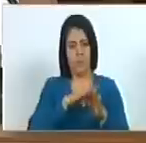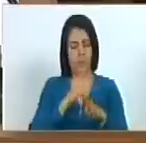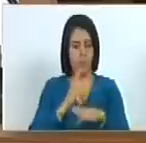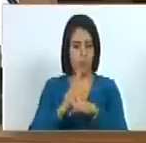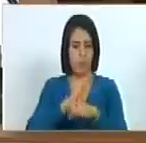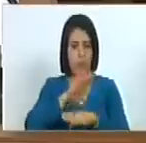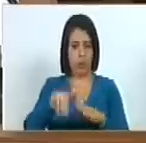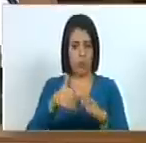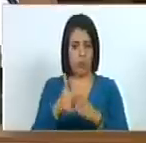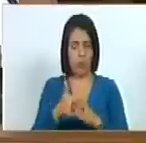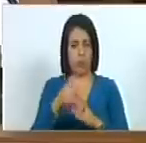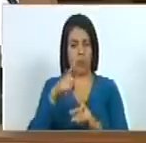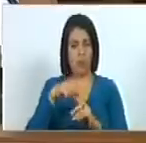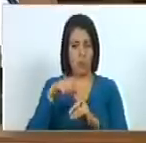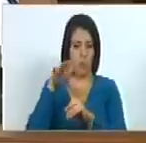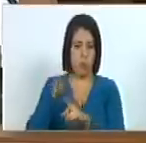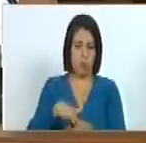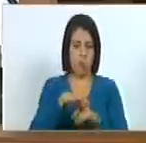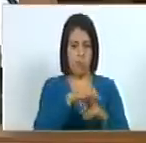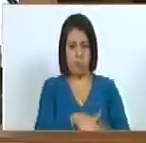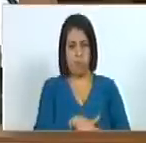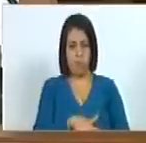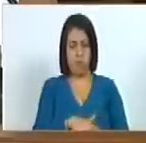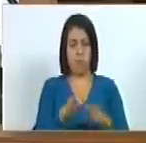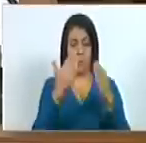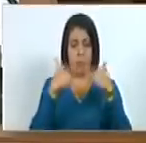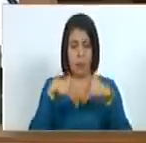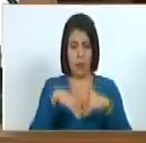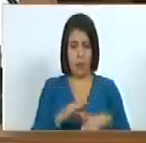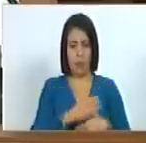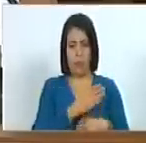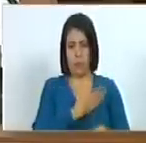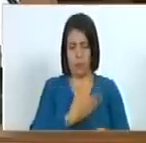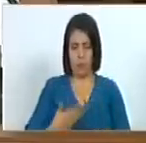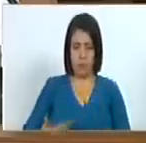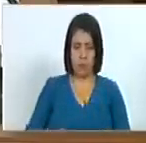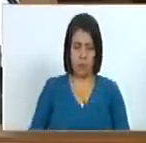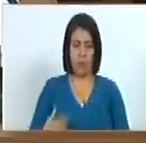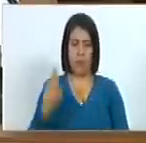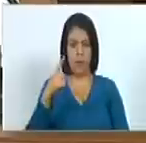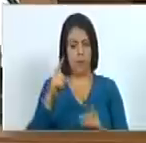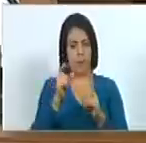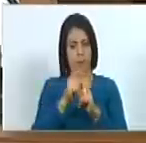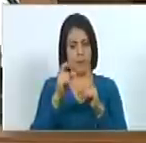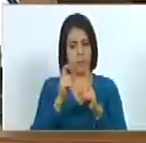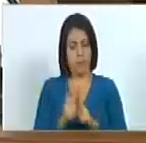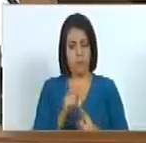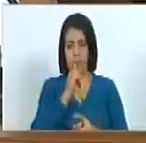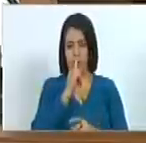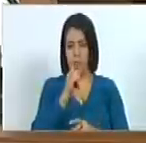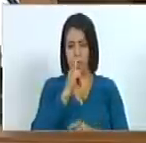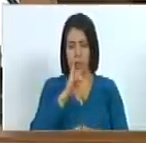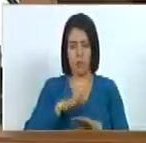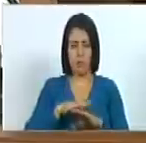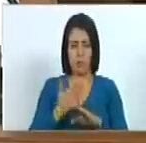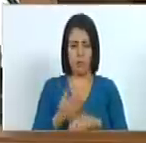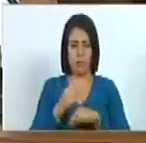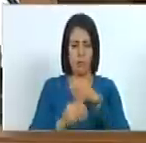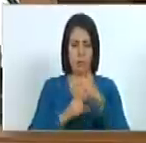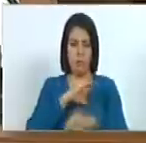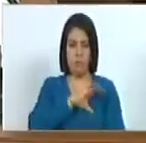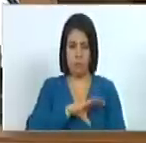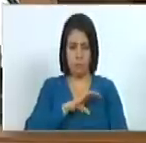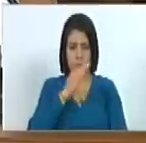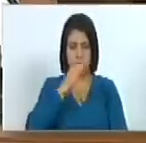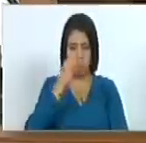contra todo tipo de discriminación. Seguidamente, el presidente tomó el derecho de palabra para informar la conformación